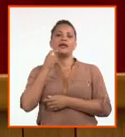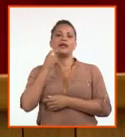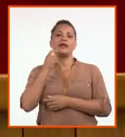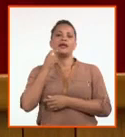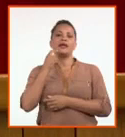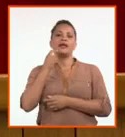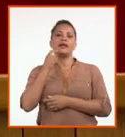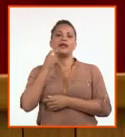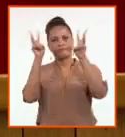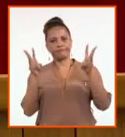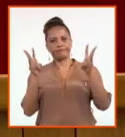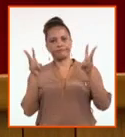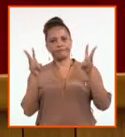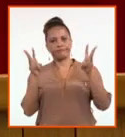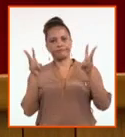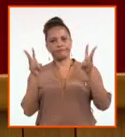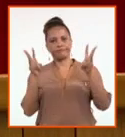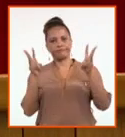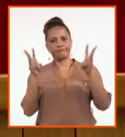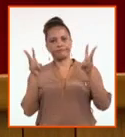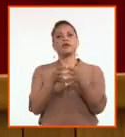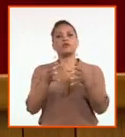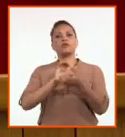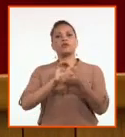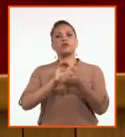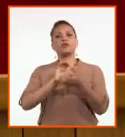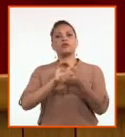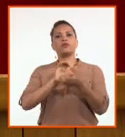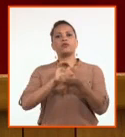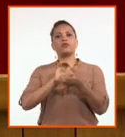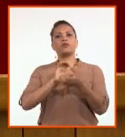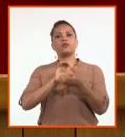en las redes sociales, de fortalecer el movimiento deportivo universitario